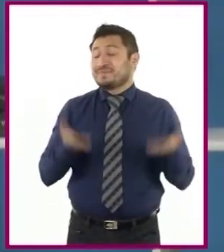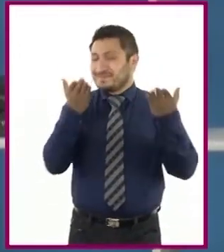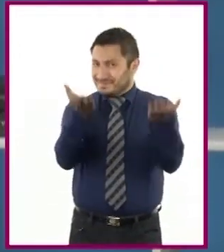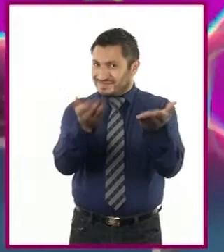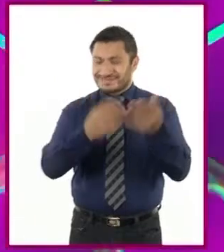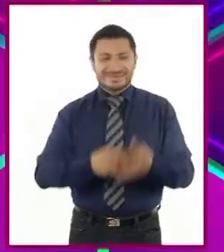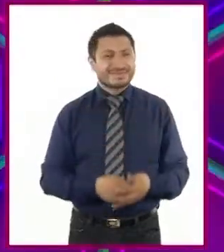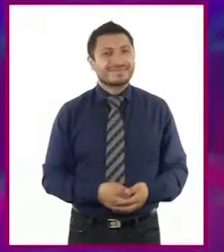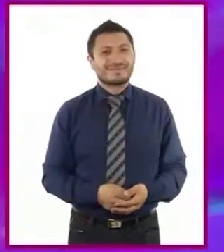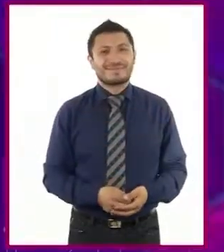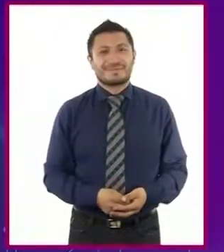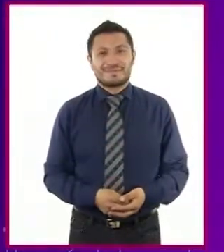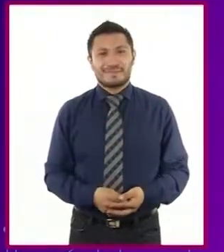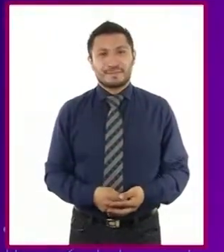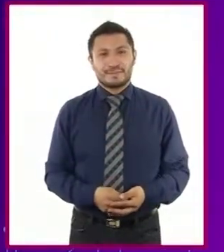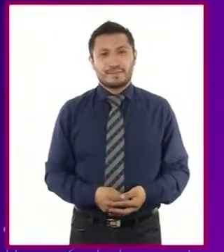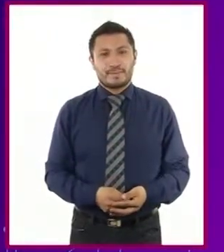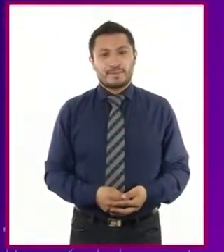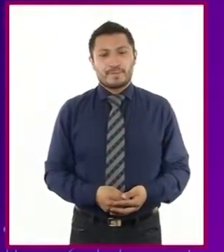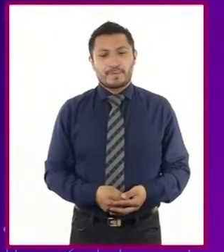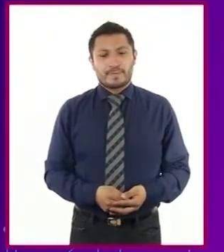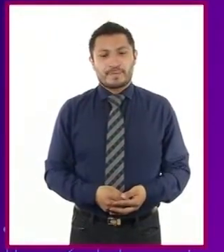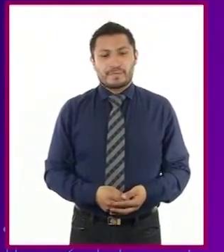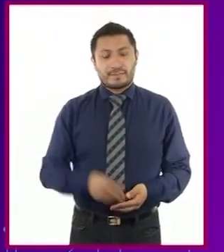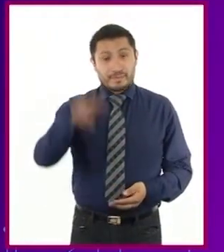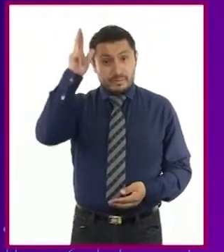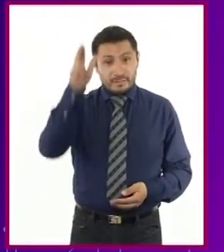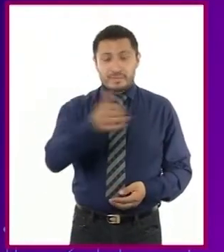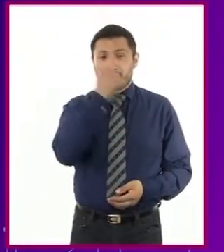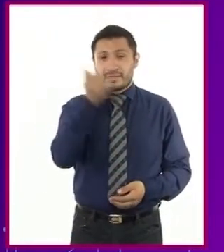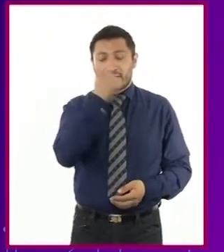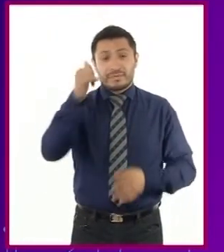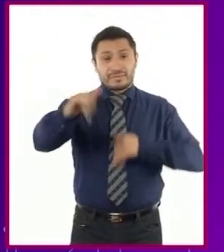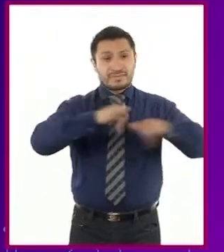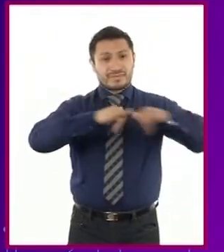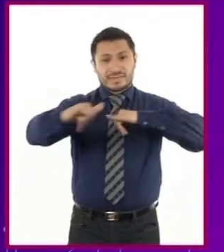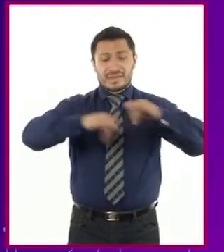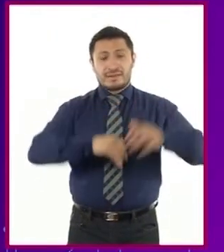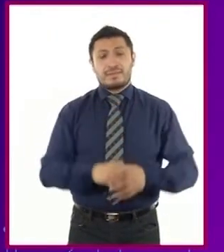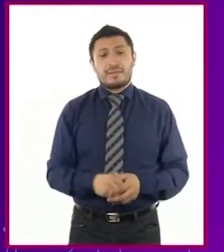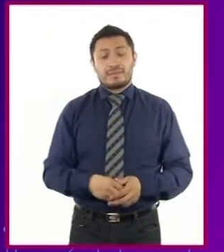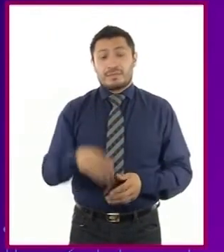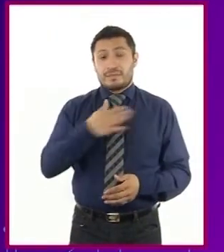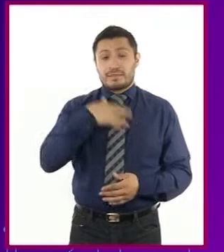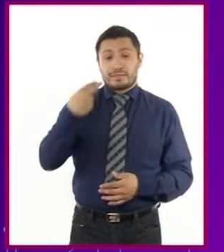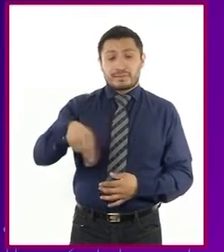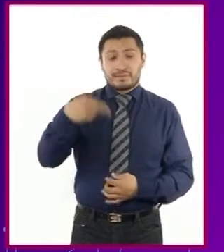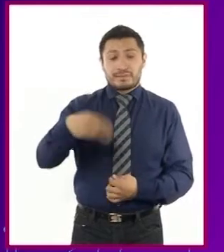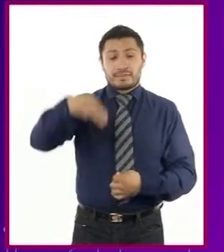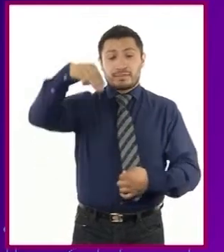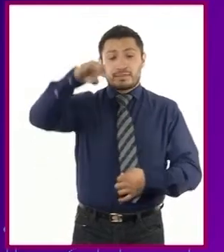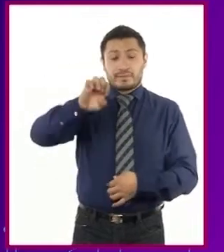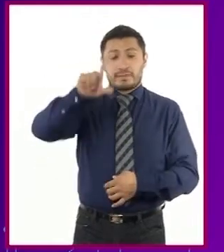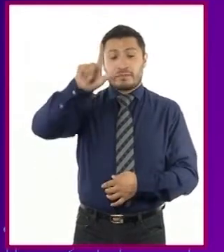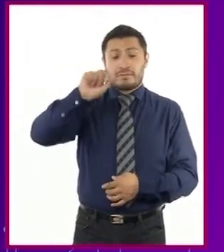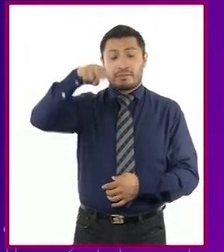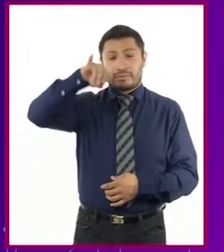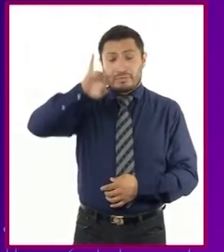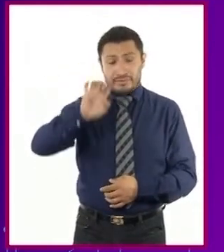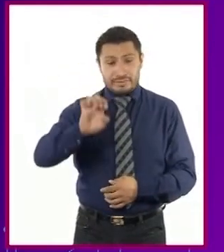video! ¿Qué tal, alumnas y alumnos de Geografía? Mi nombre es Melanie Huechala.